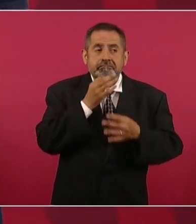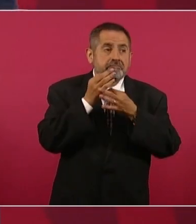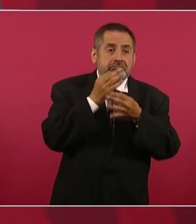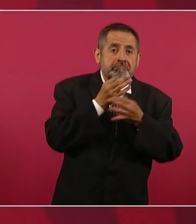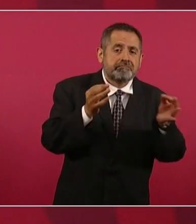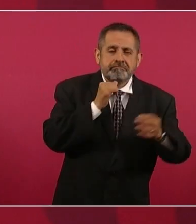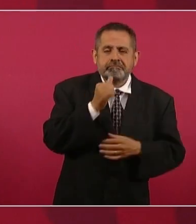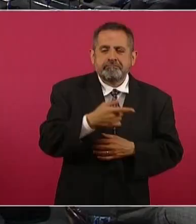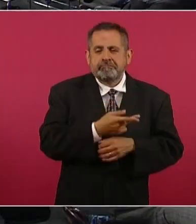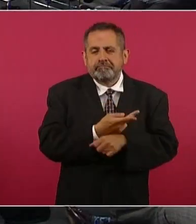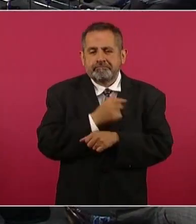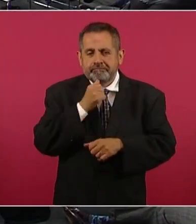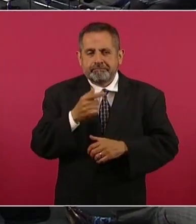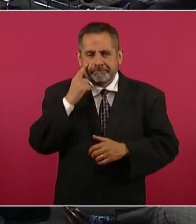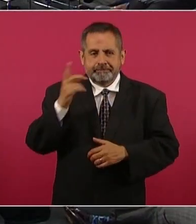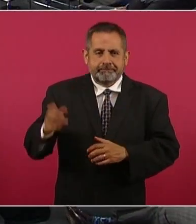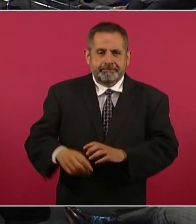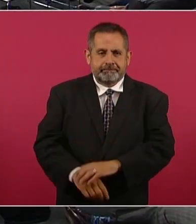no pasa nada. A ver.